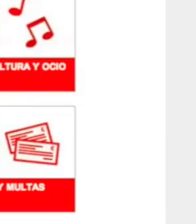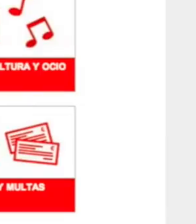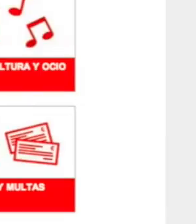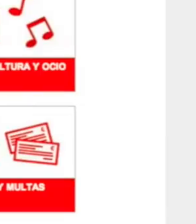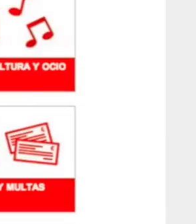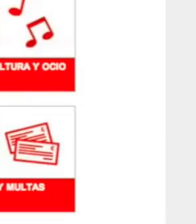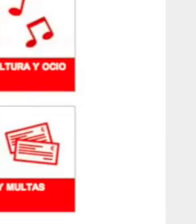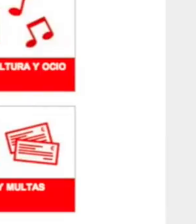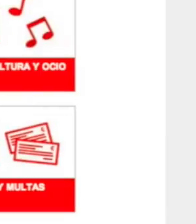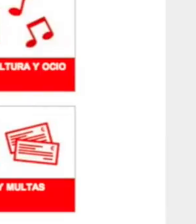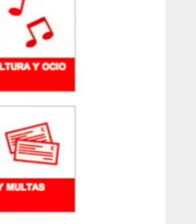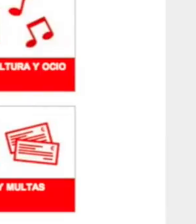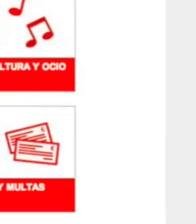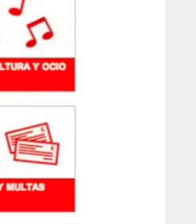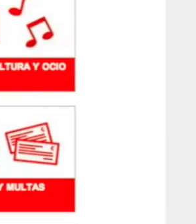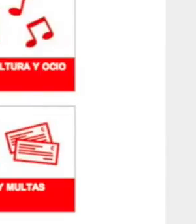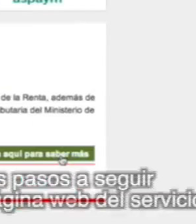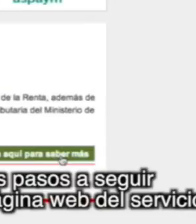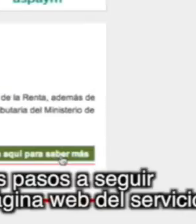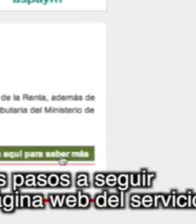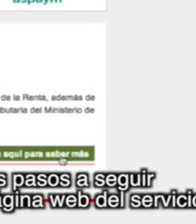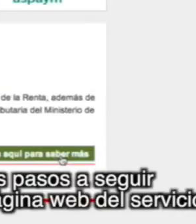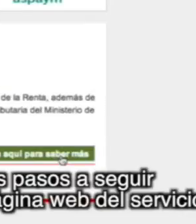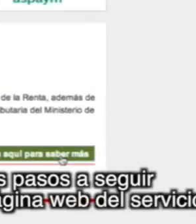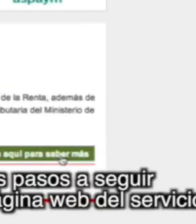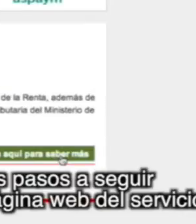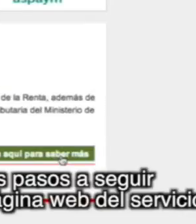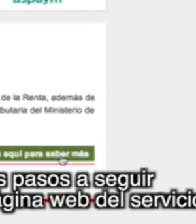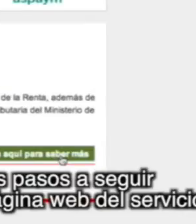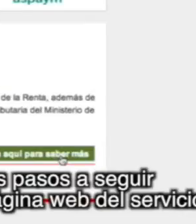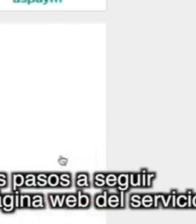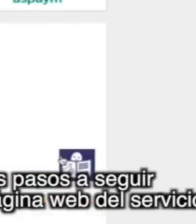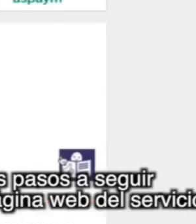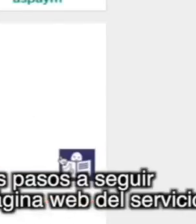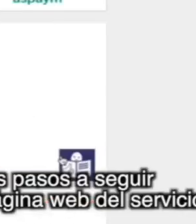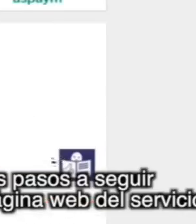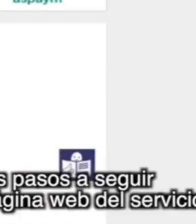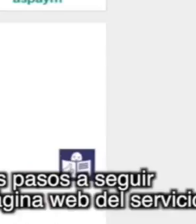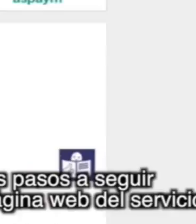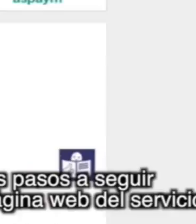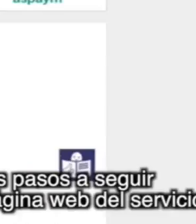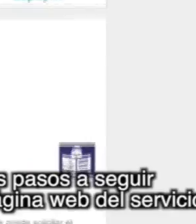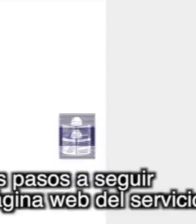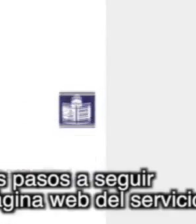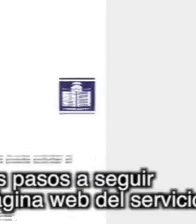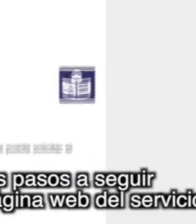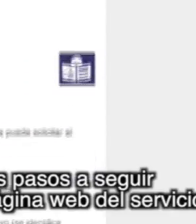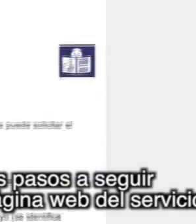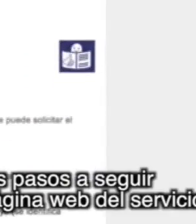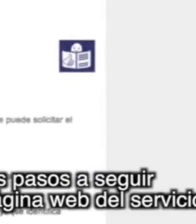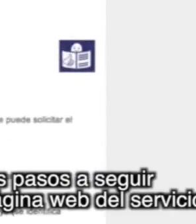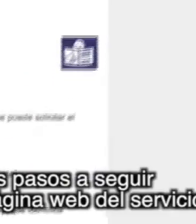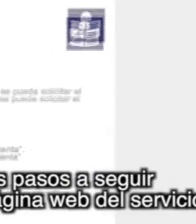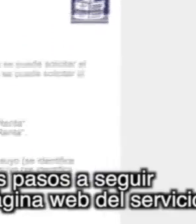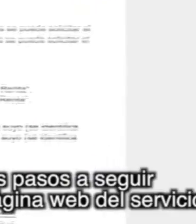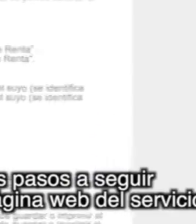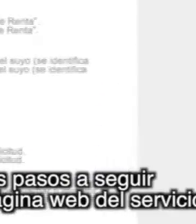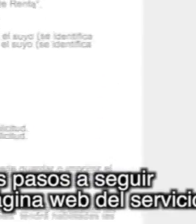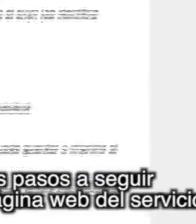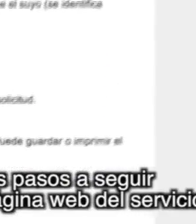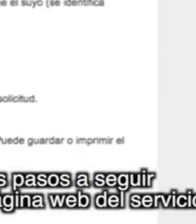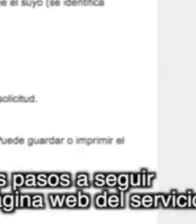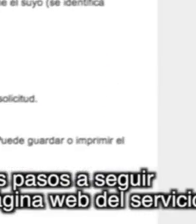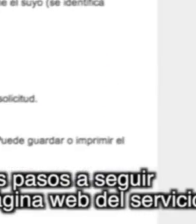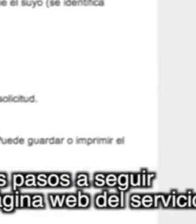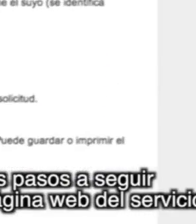cuales seleccionamos el trámite que necesitamos. Allí encontrarás la ficha que explica con detalle los pasos a seguir para realizar el trámite